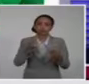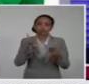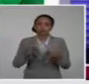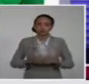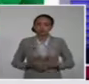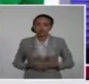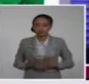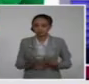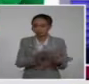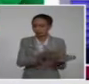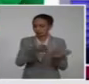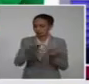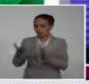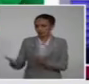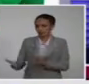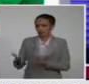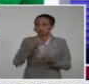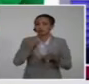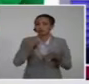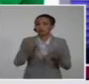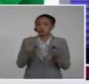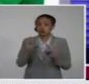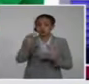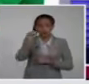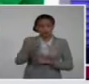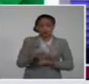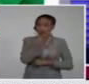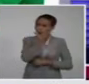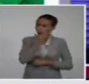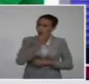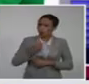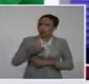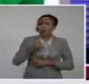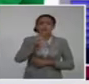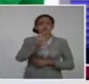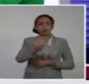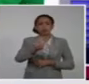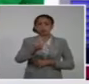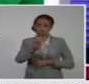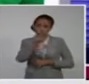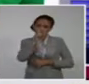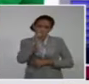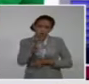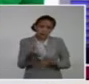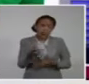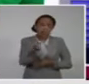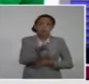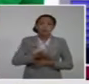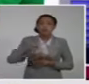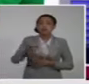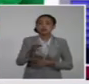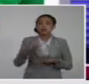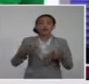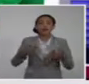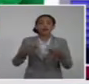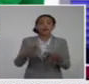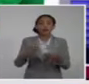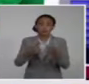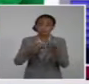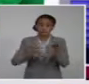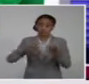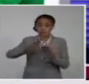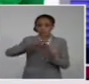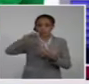Fallece un paciente relativamente joven, 54 años de edad, del municipio de Cárdenas en la provincia de